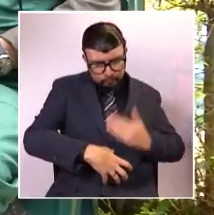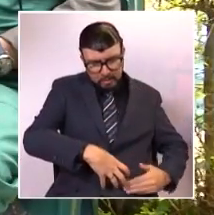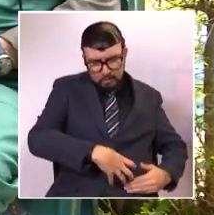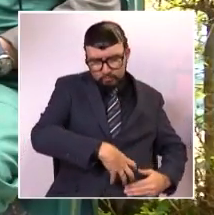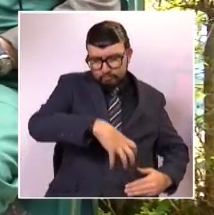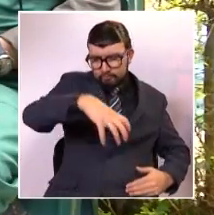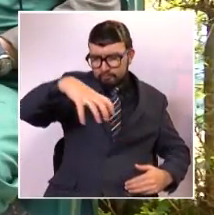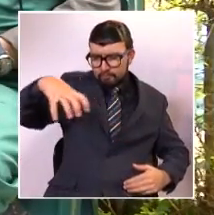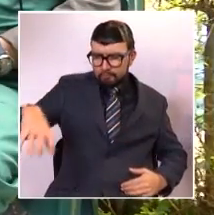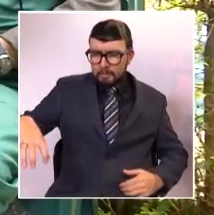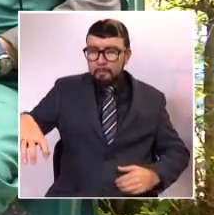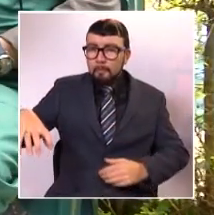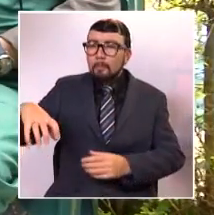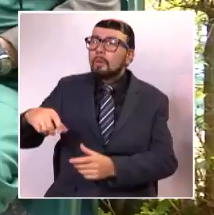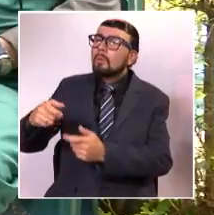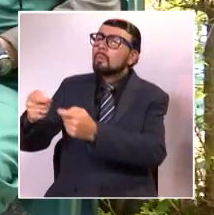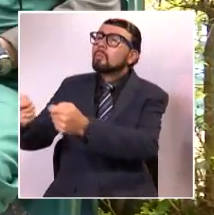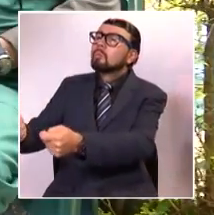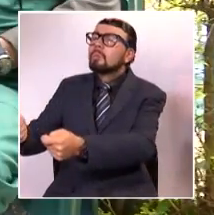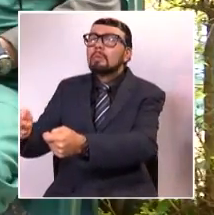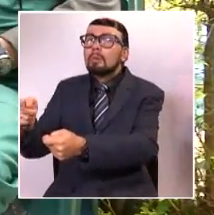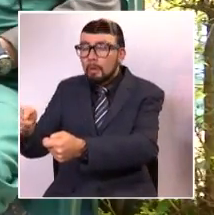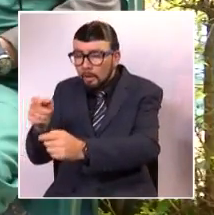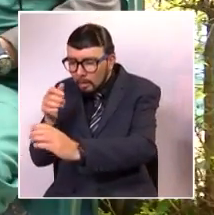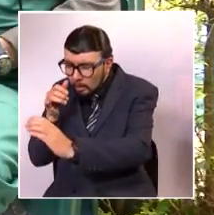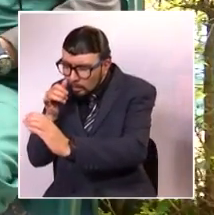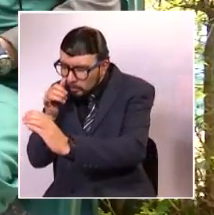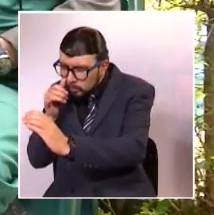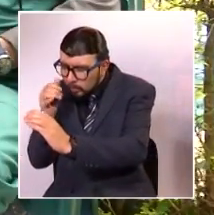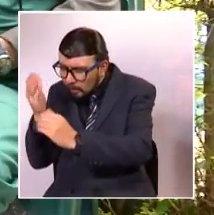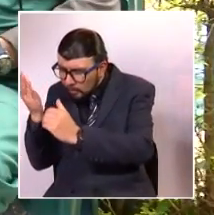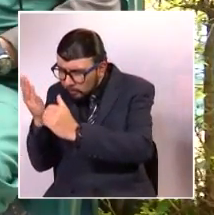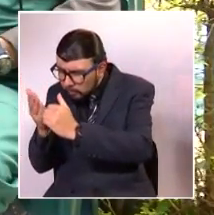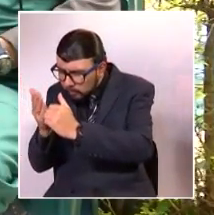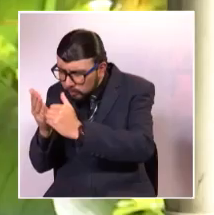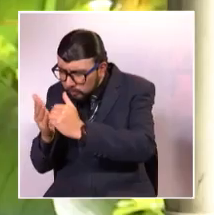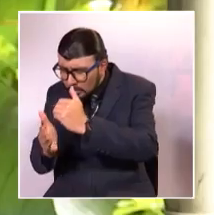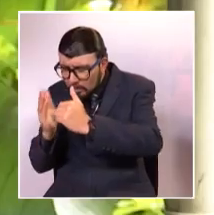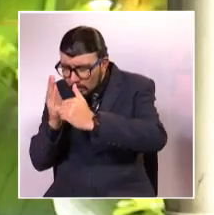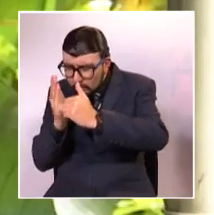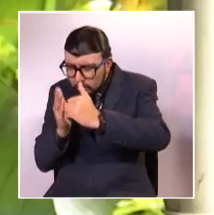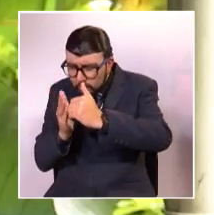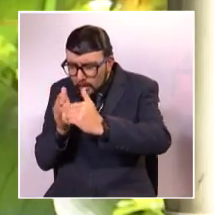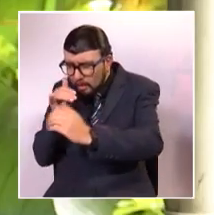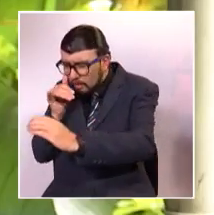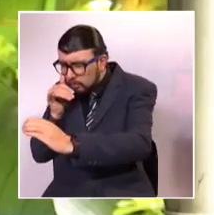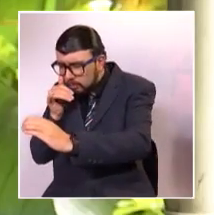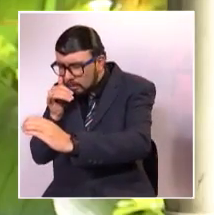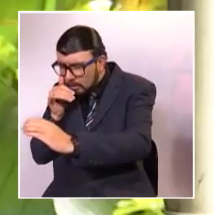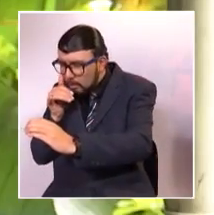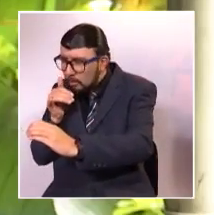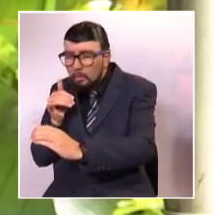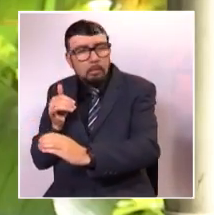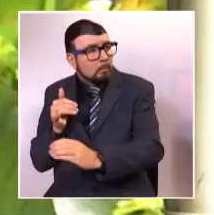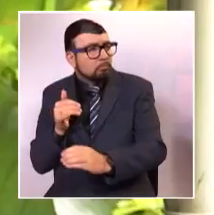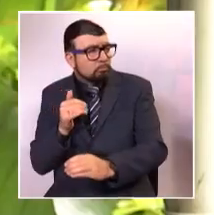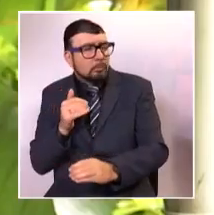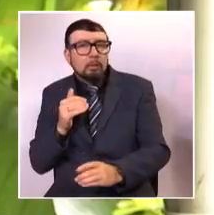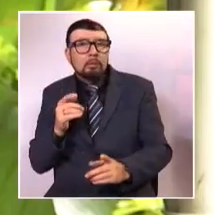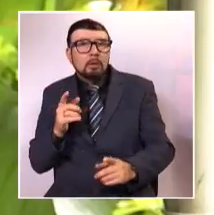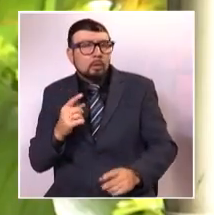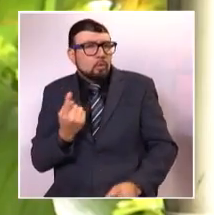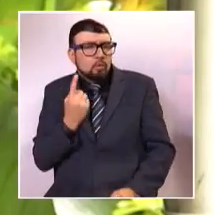frasquito y llega a la patología. Entonces ahí es lo que ustedes utilizan, ¿no? No solamente biopsias, también en el caso